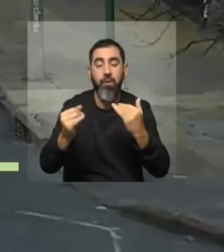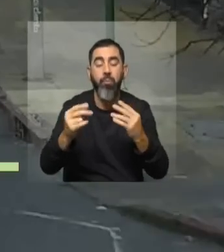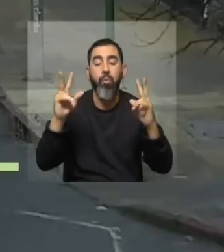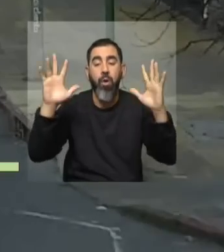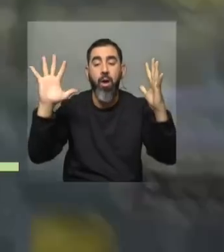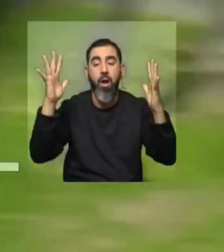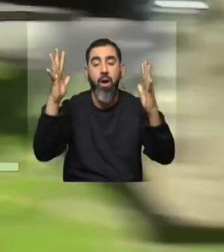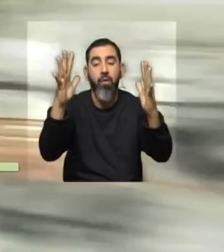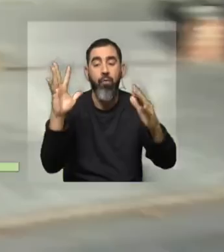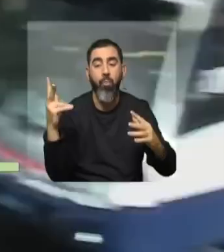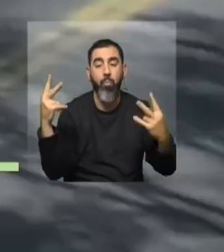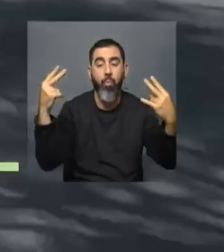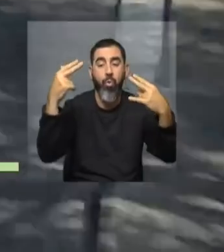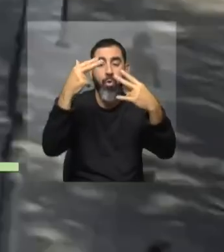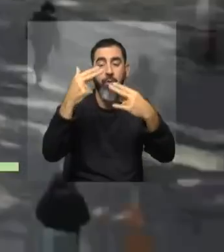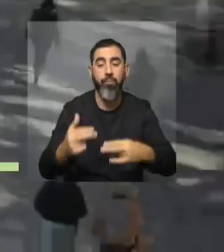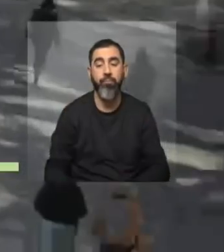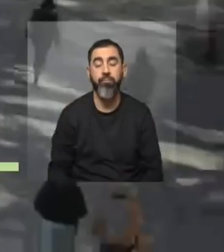podas.